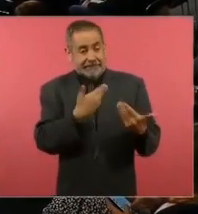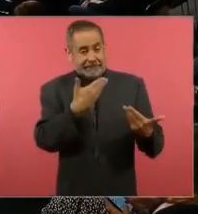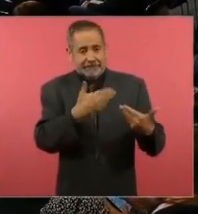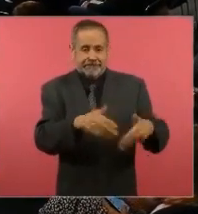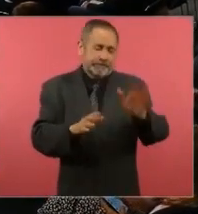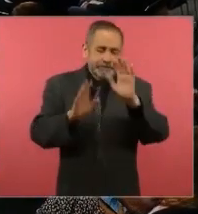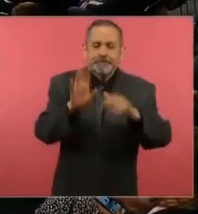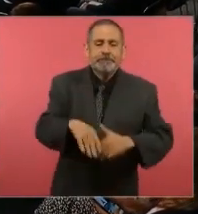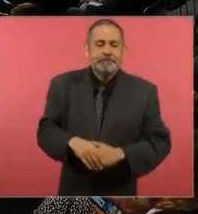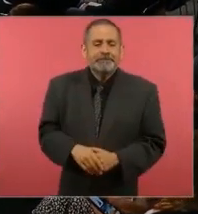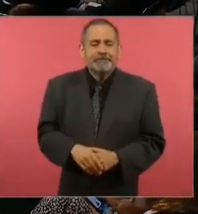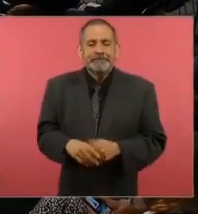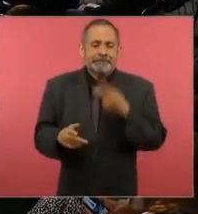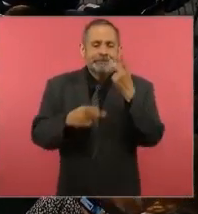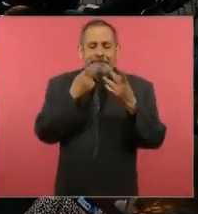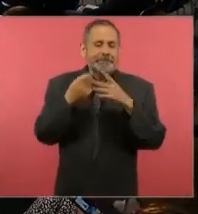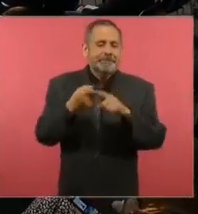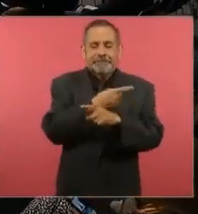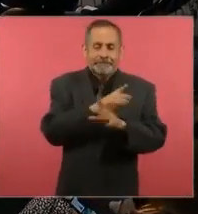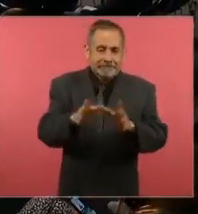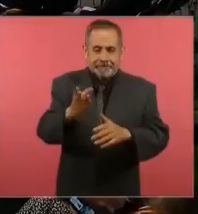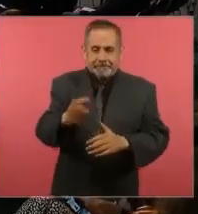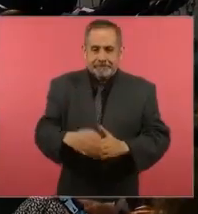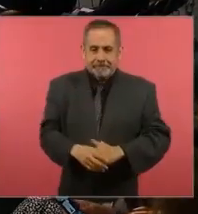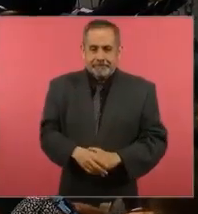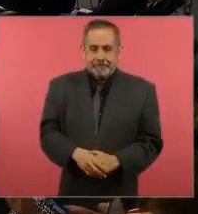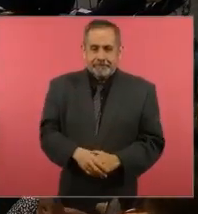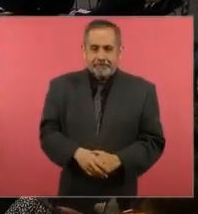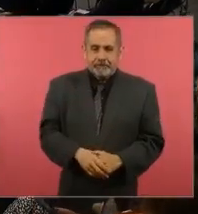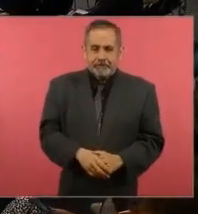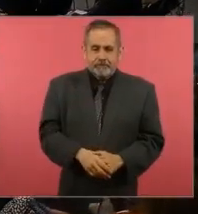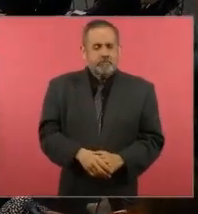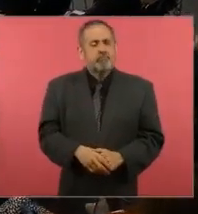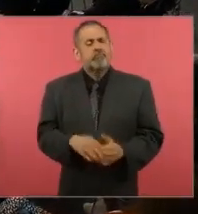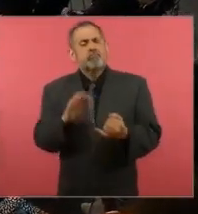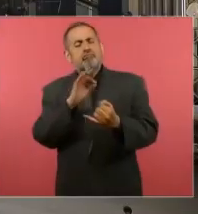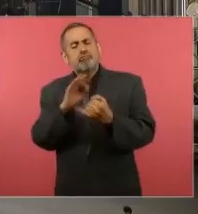Pero bueno, ya estamos hablando de otras cosas. Quiero, en la